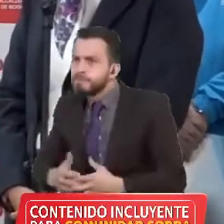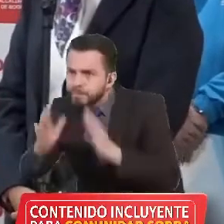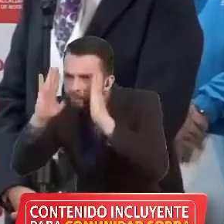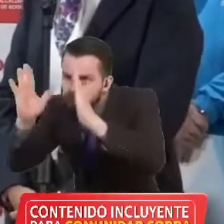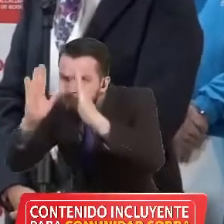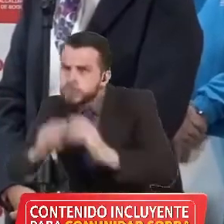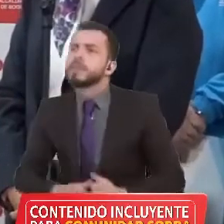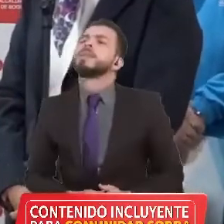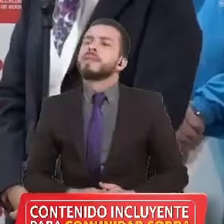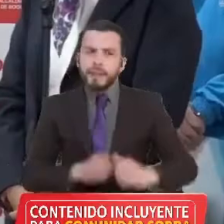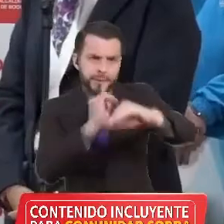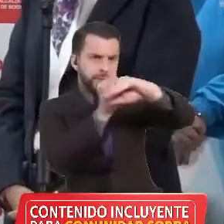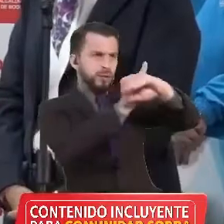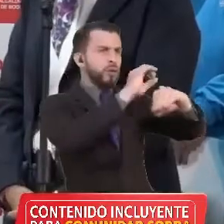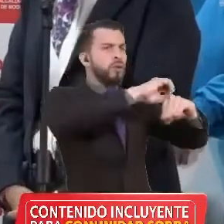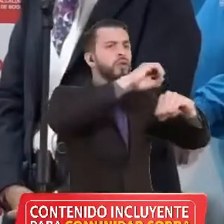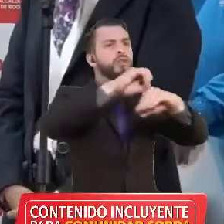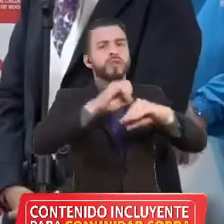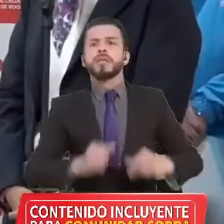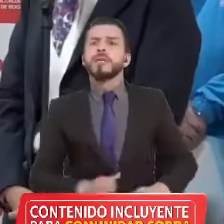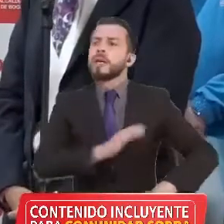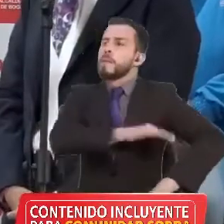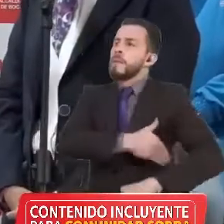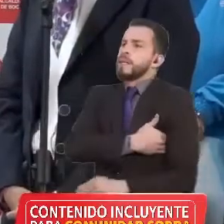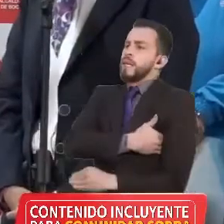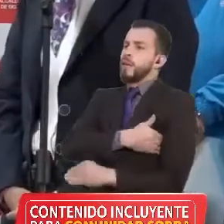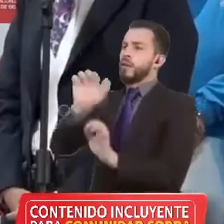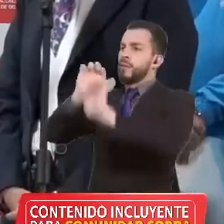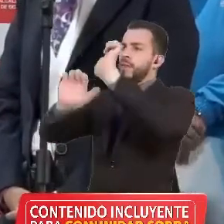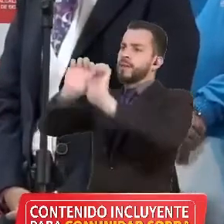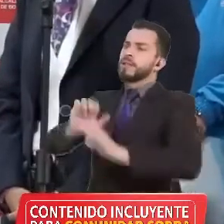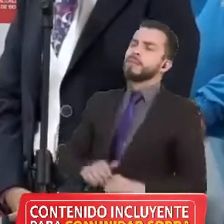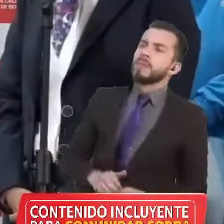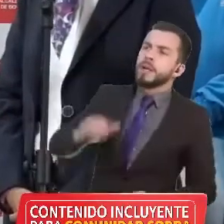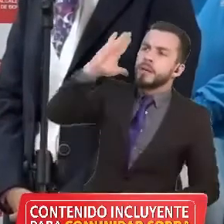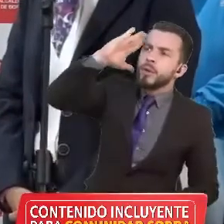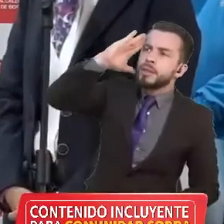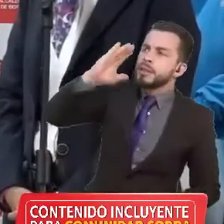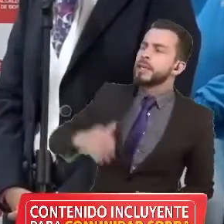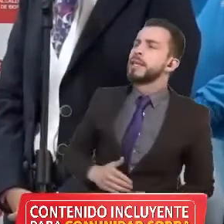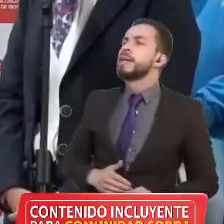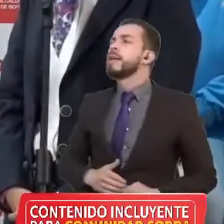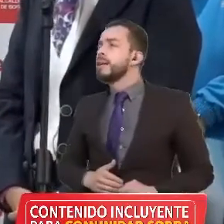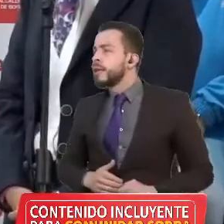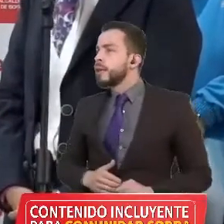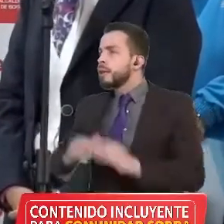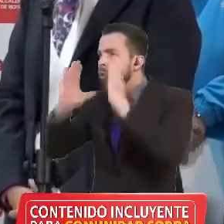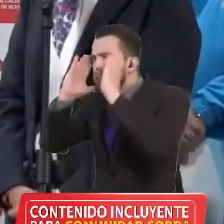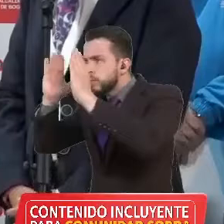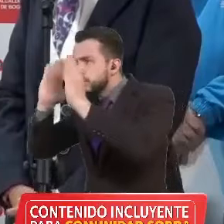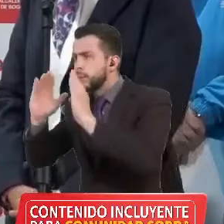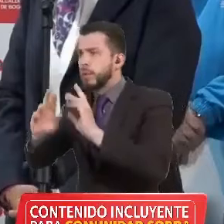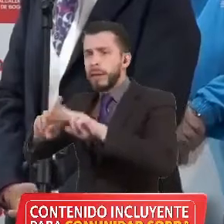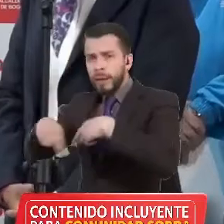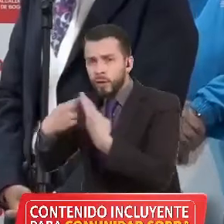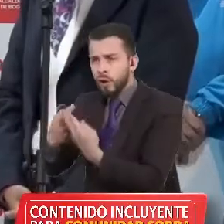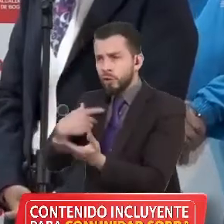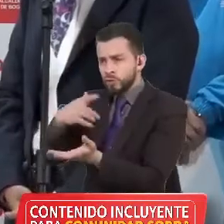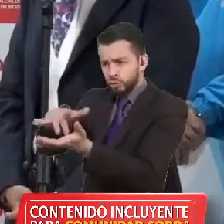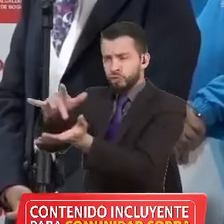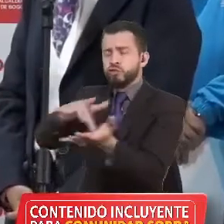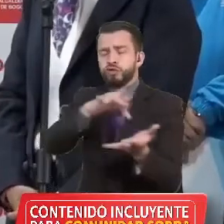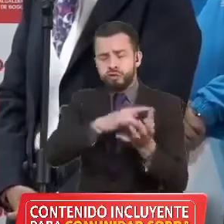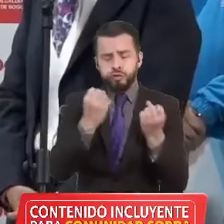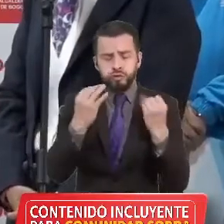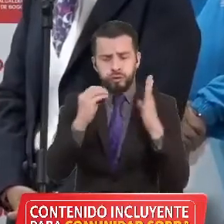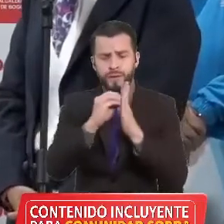reuniones constantes con los ministerios de defensa del interior la policía en fin para tratar de prevenir también en tiempo real que